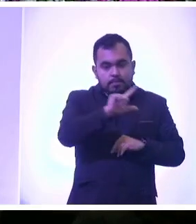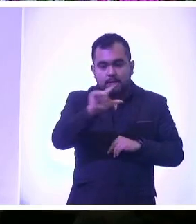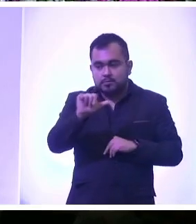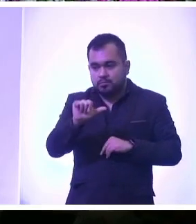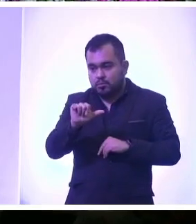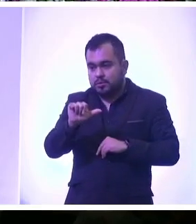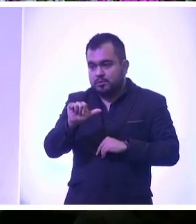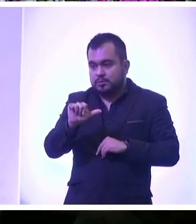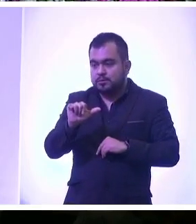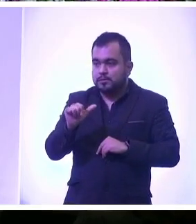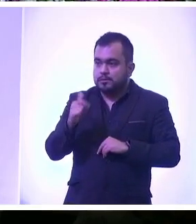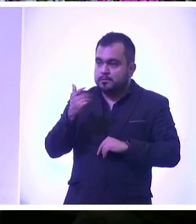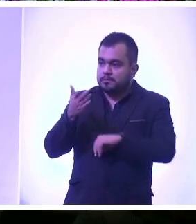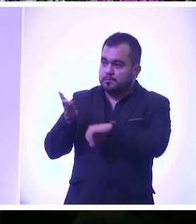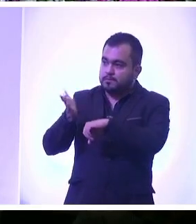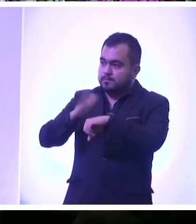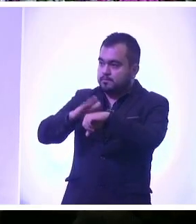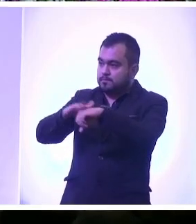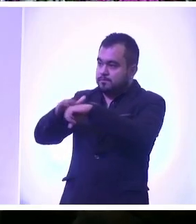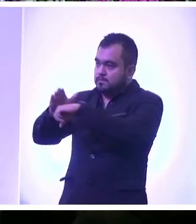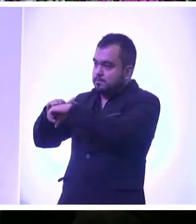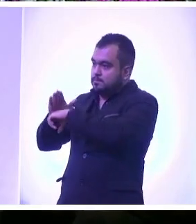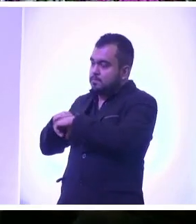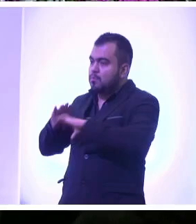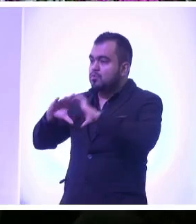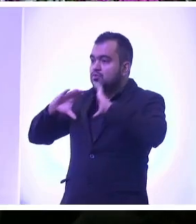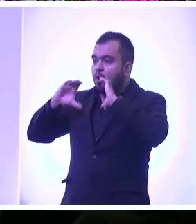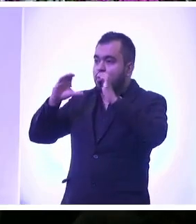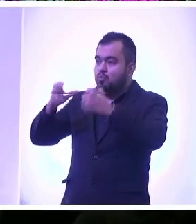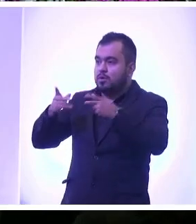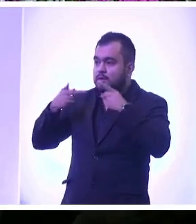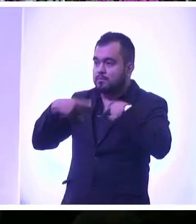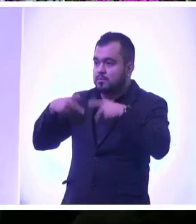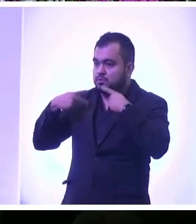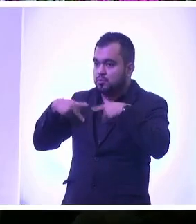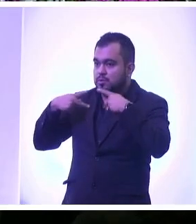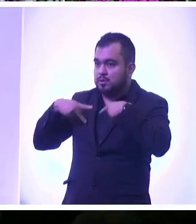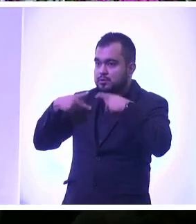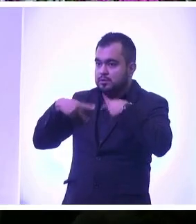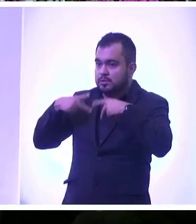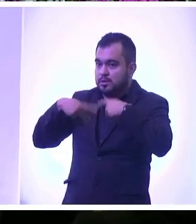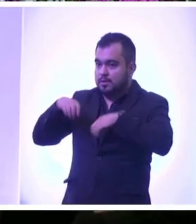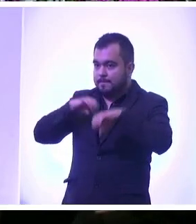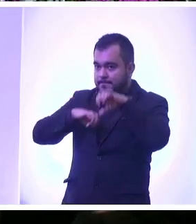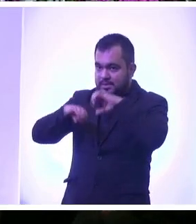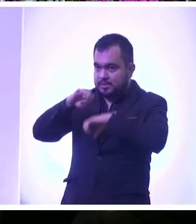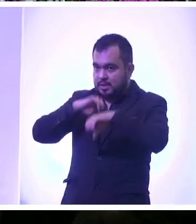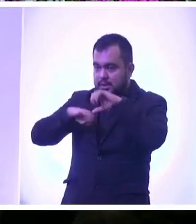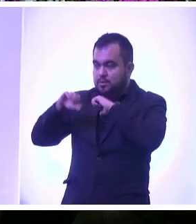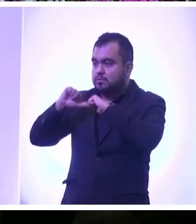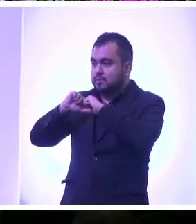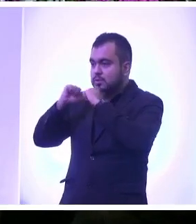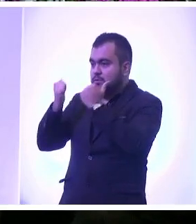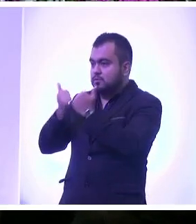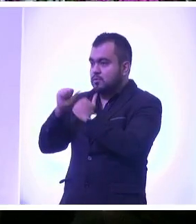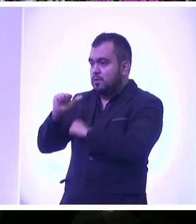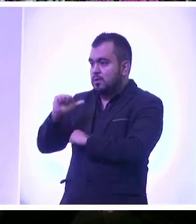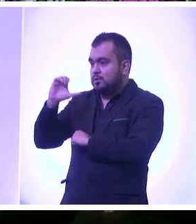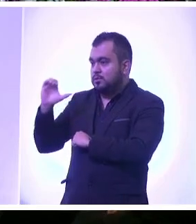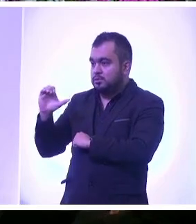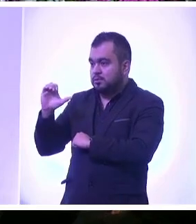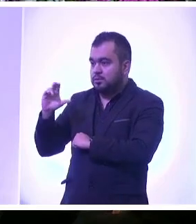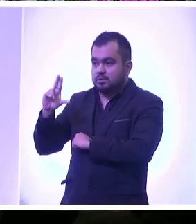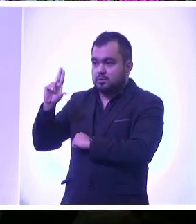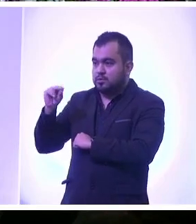a una comunidad de empresarios a una comunidad de la sociedad civil a la comunidad no organizada y lo que hacen es